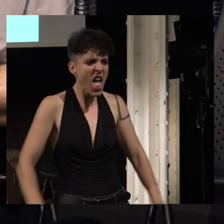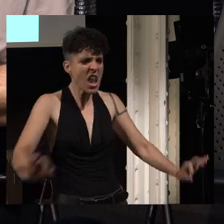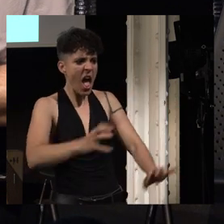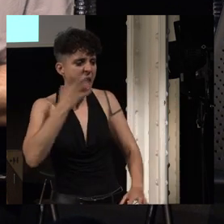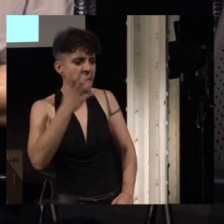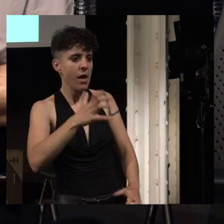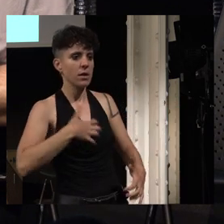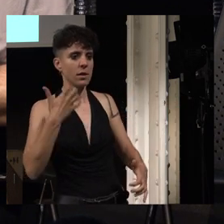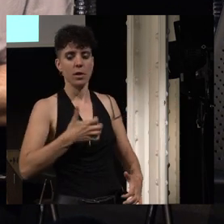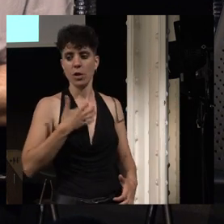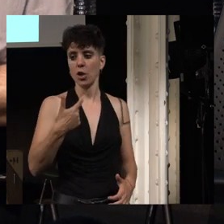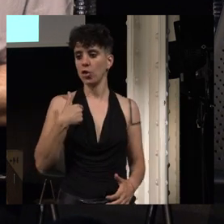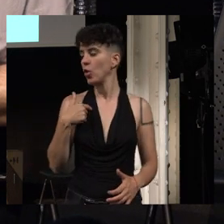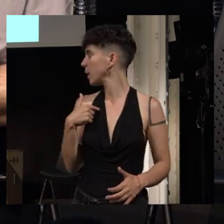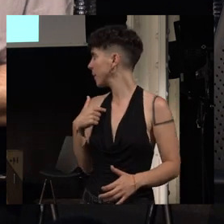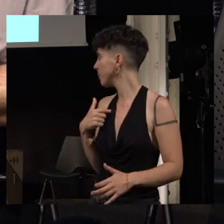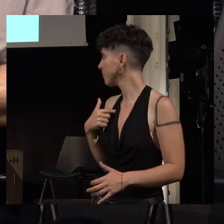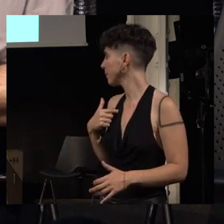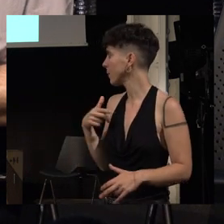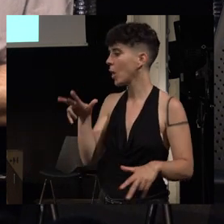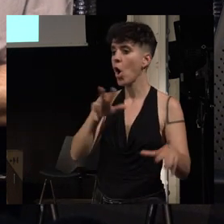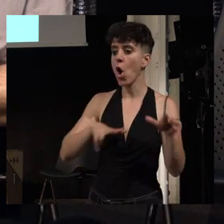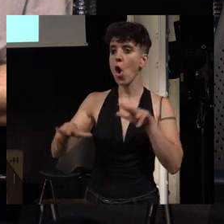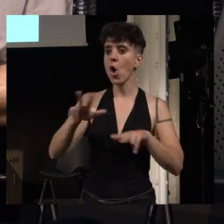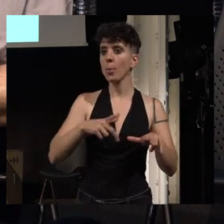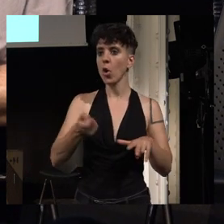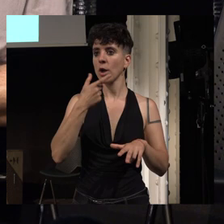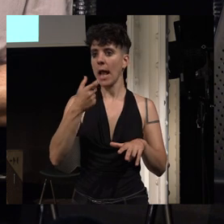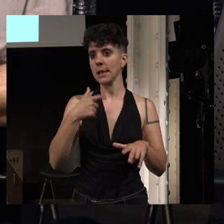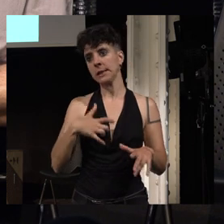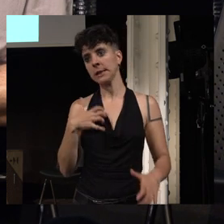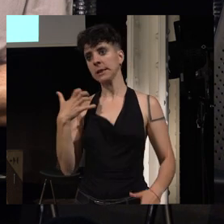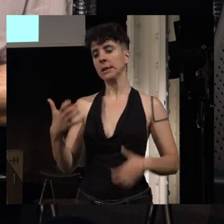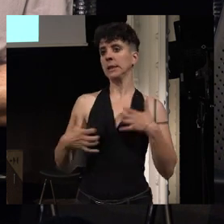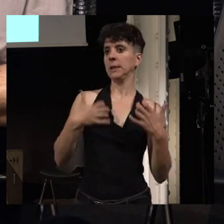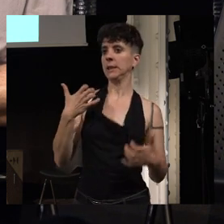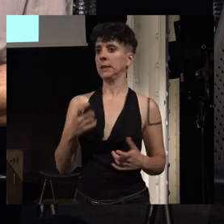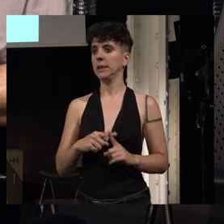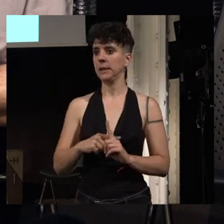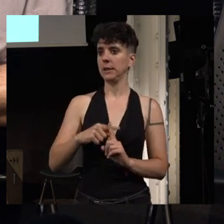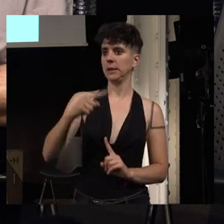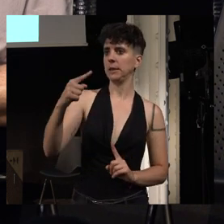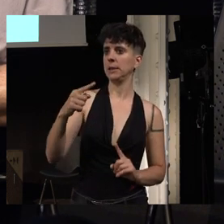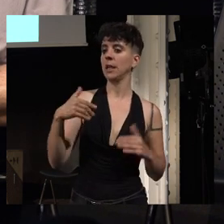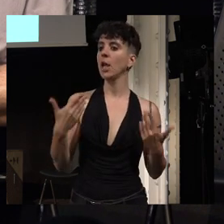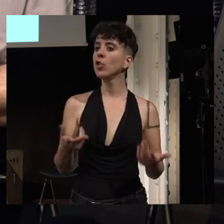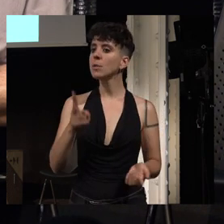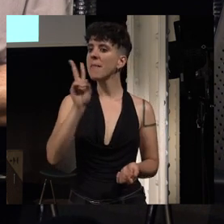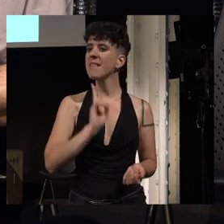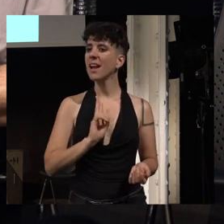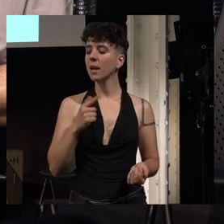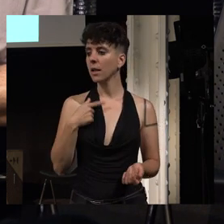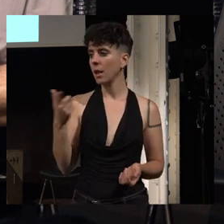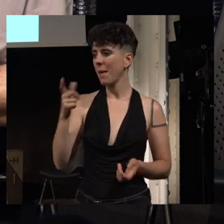yo que me estoy hormonando, pues también me puse un poco arriba. Y entonces me dijeron, dije, a ver, atad